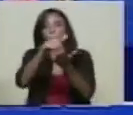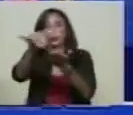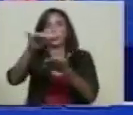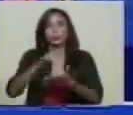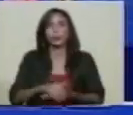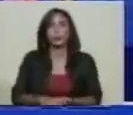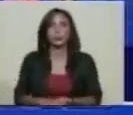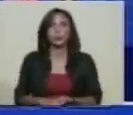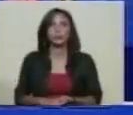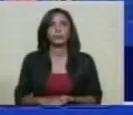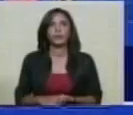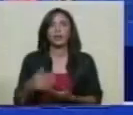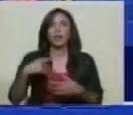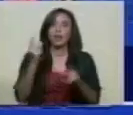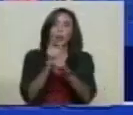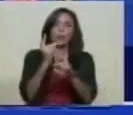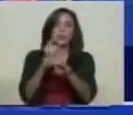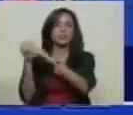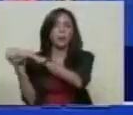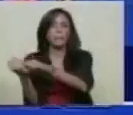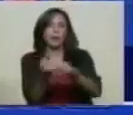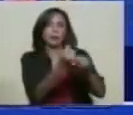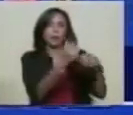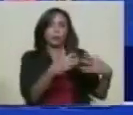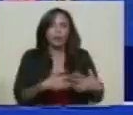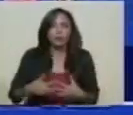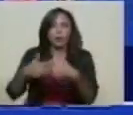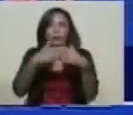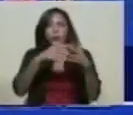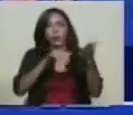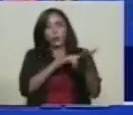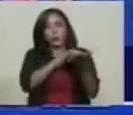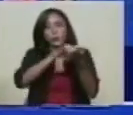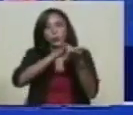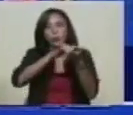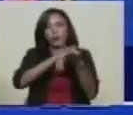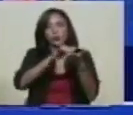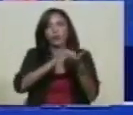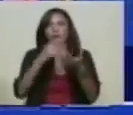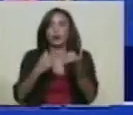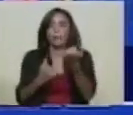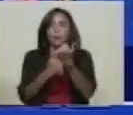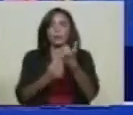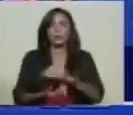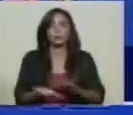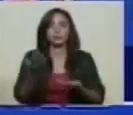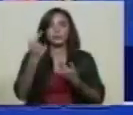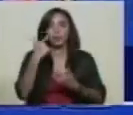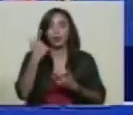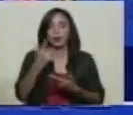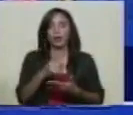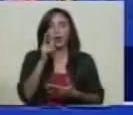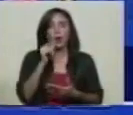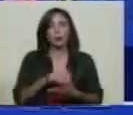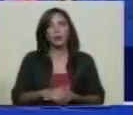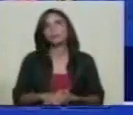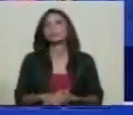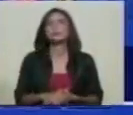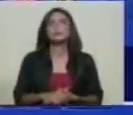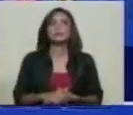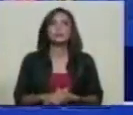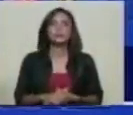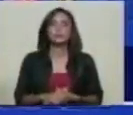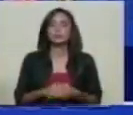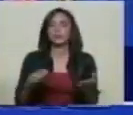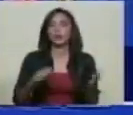en su serie con los Rojos de Boston, Medias Rojas de Boston. Sale el Potro Álvarez, dentro